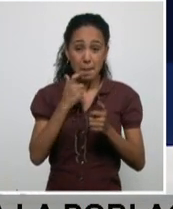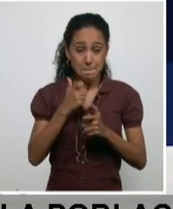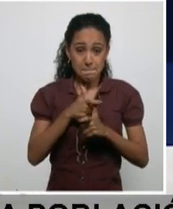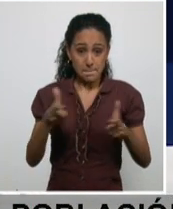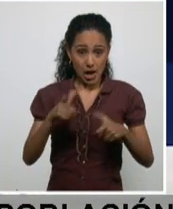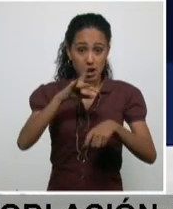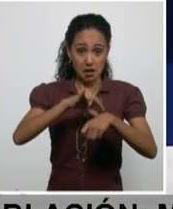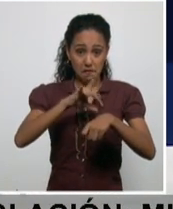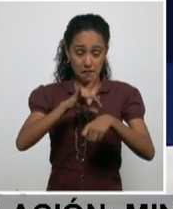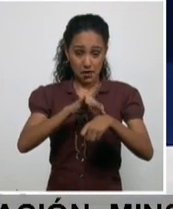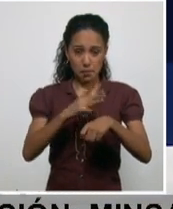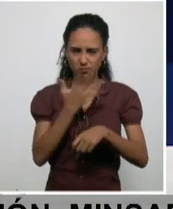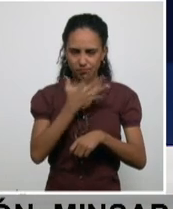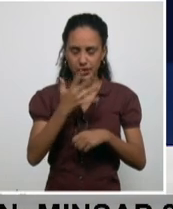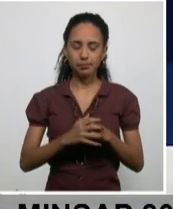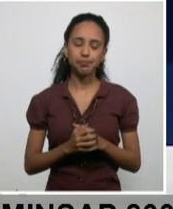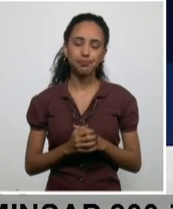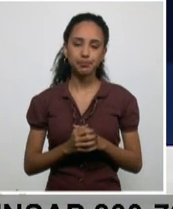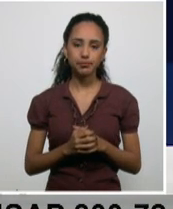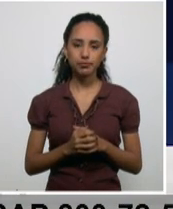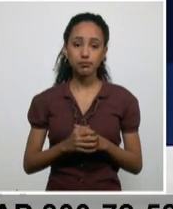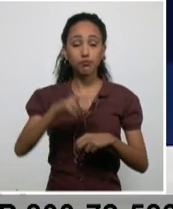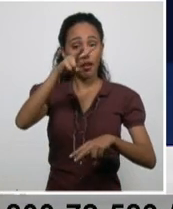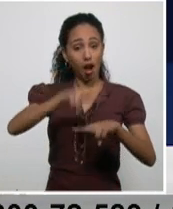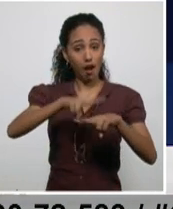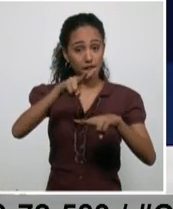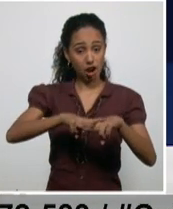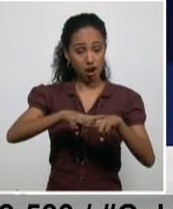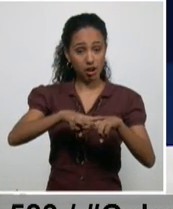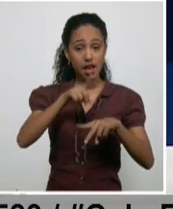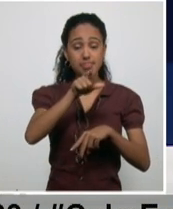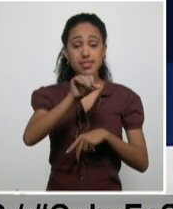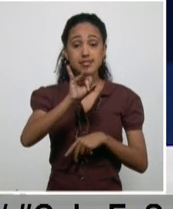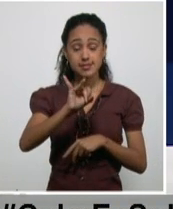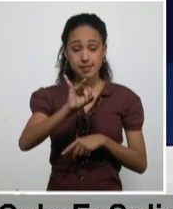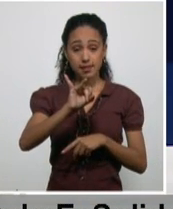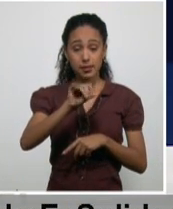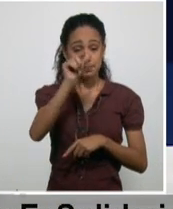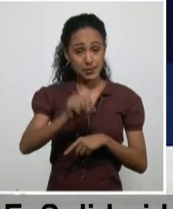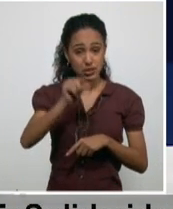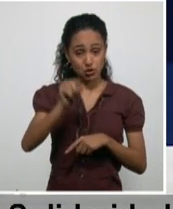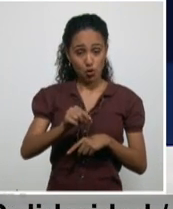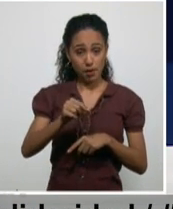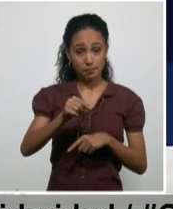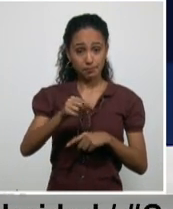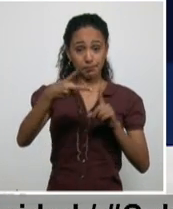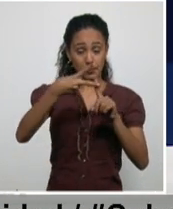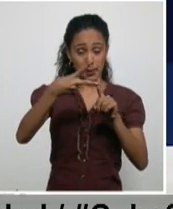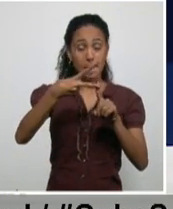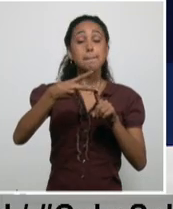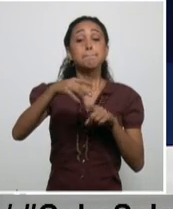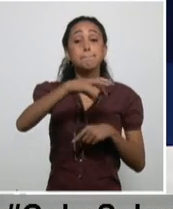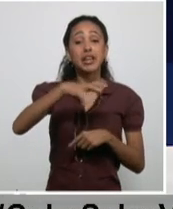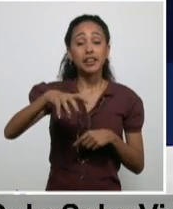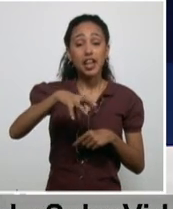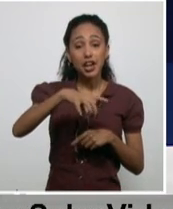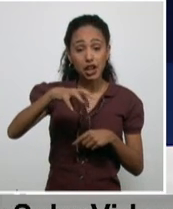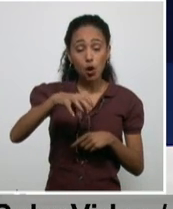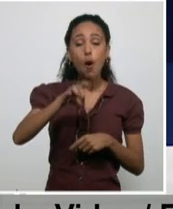representativas sigue siendo La Habana con 17 casos y Pinar del Río con 15